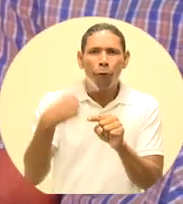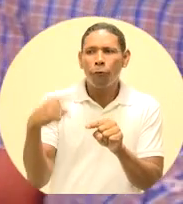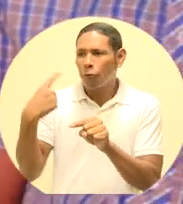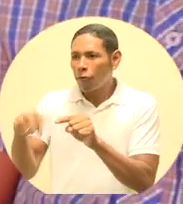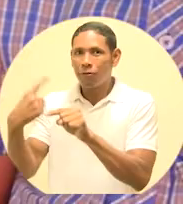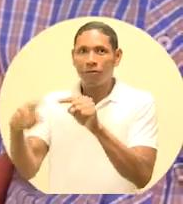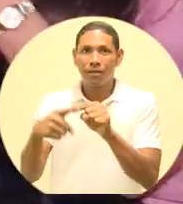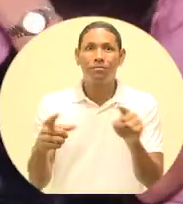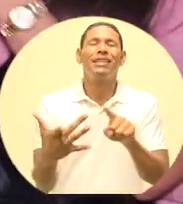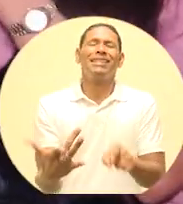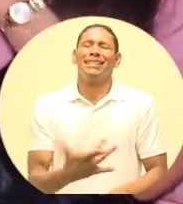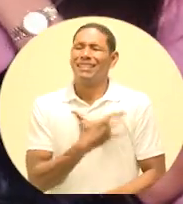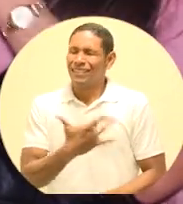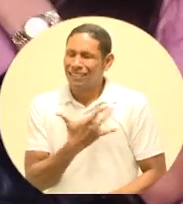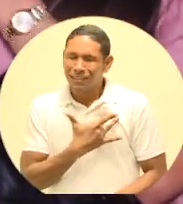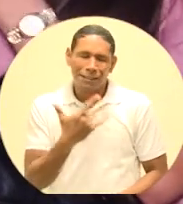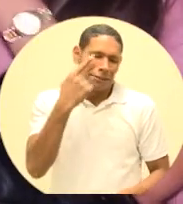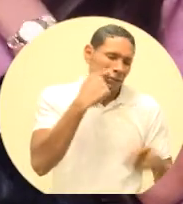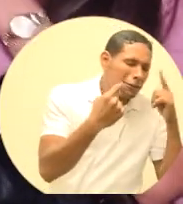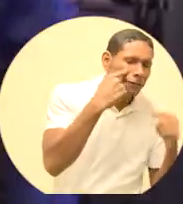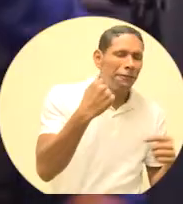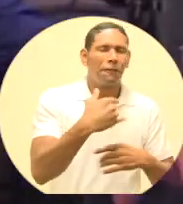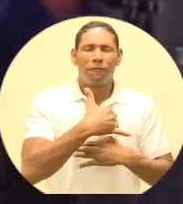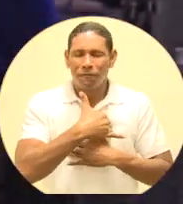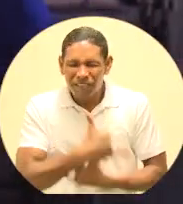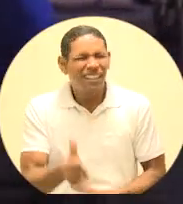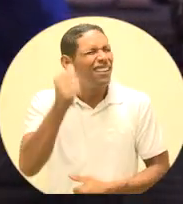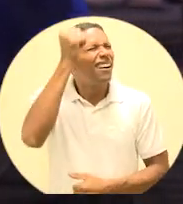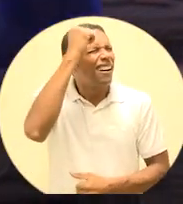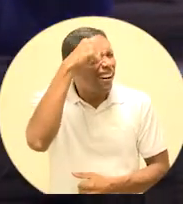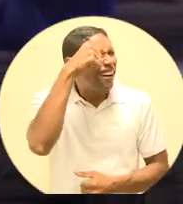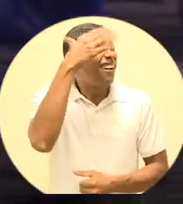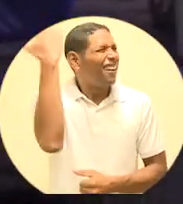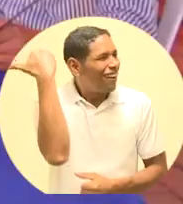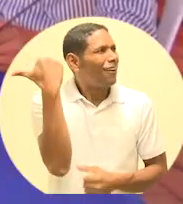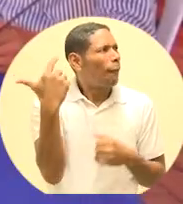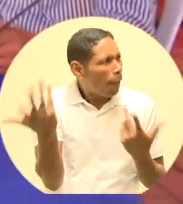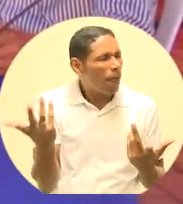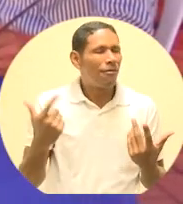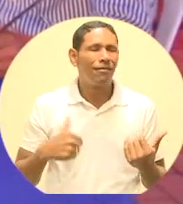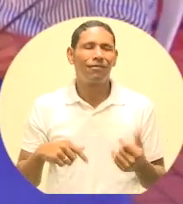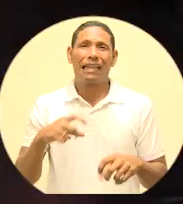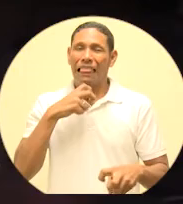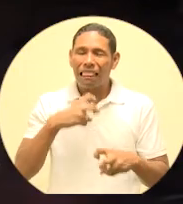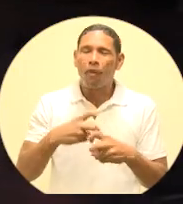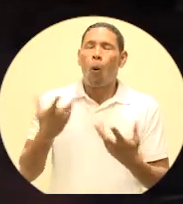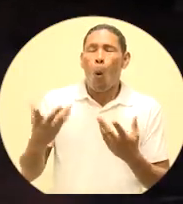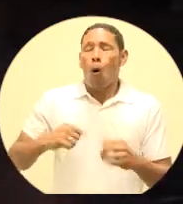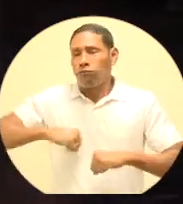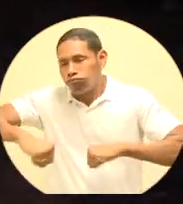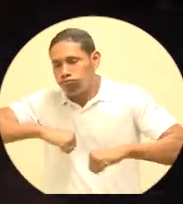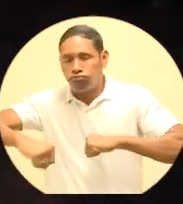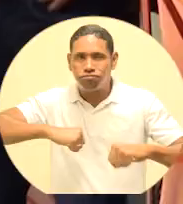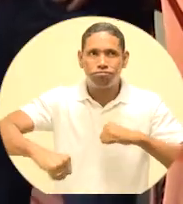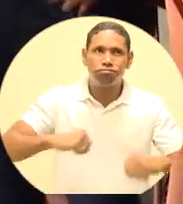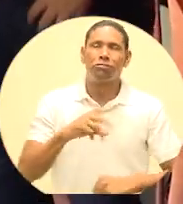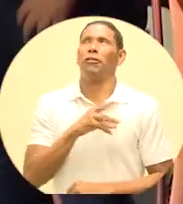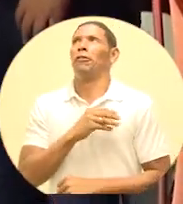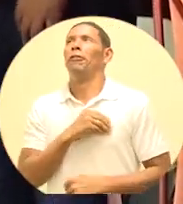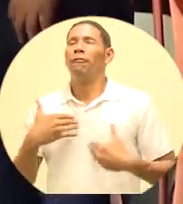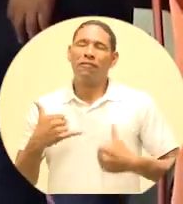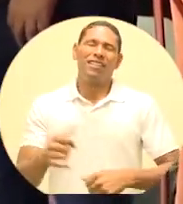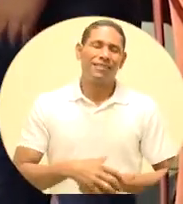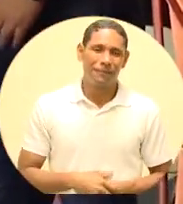culturales y deportivas. Asimismo, se vivieron sentimientos encontrados que permitieron recordar los días de clases, parciales y fructíferas jornadas de